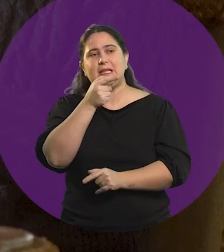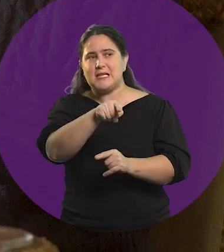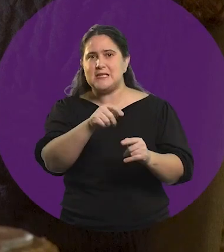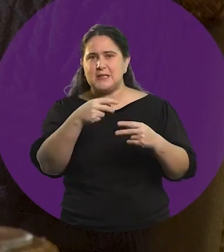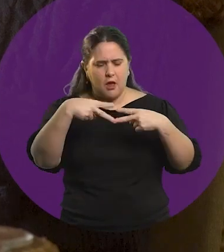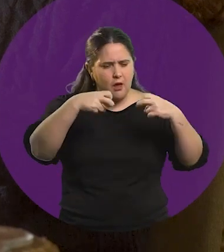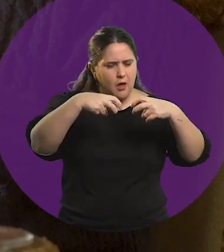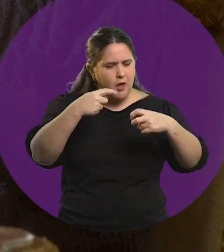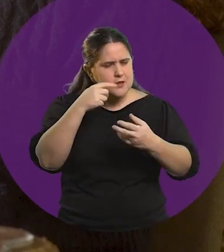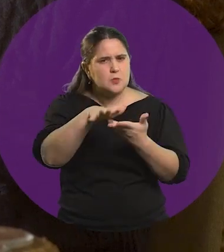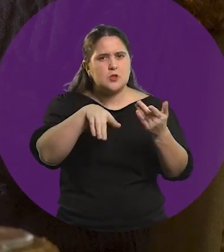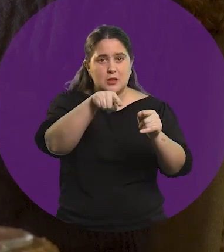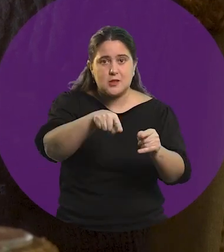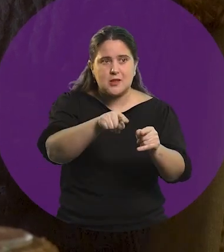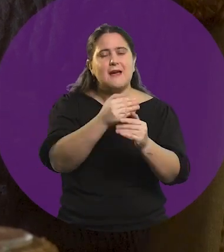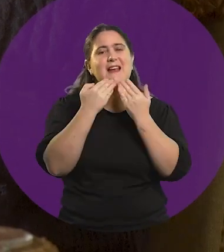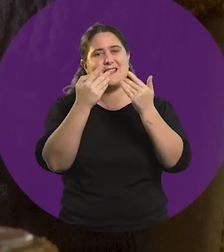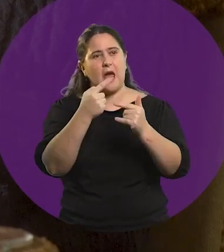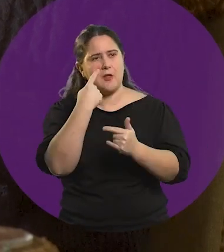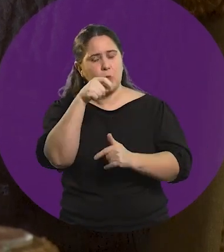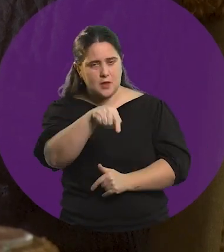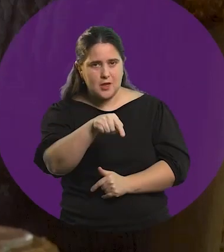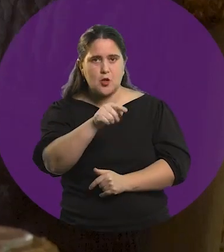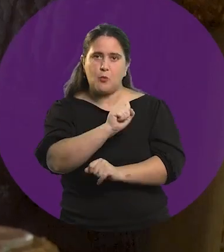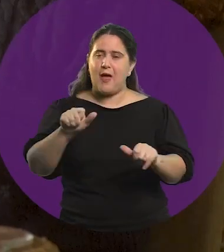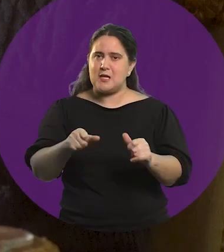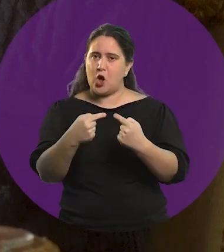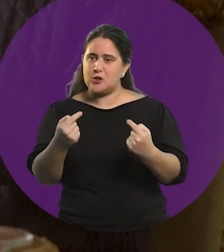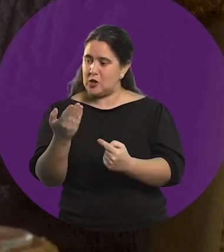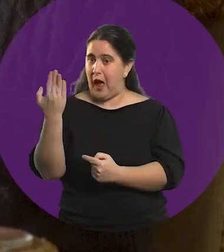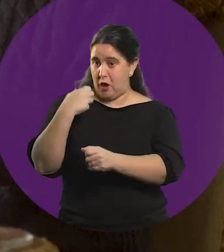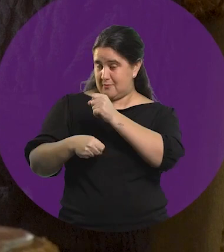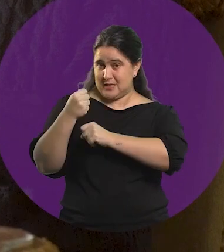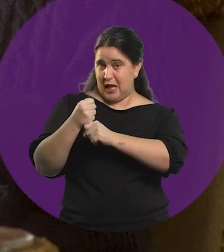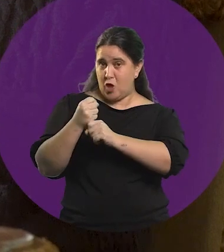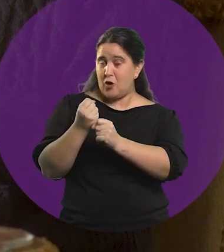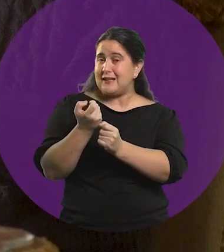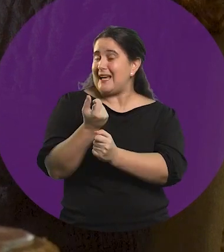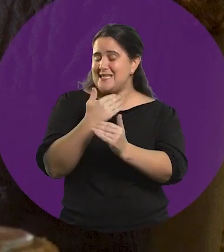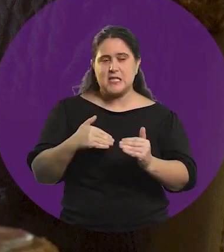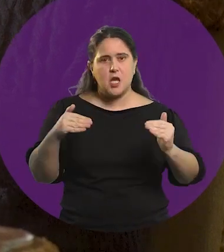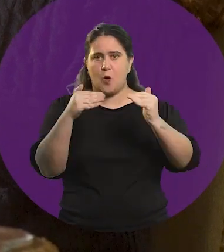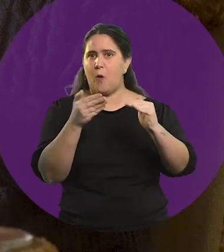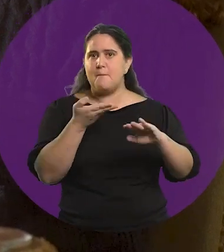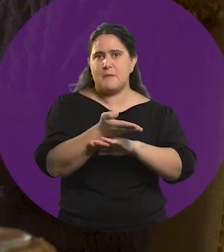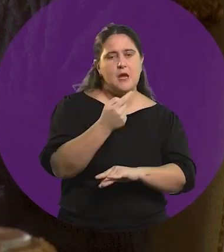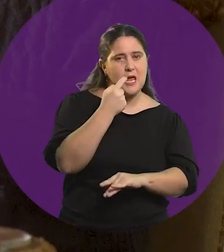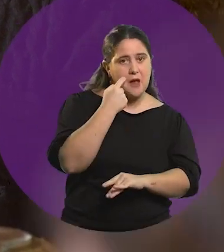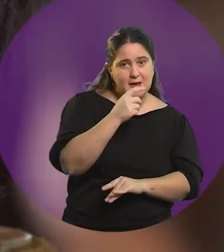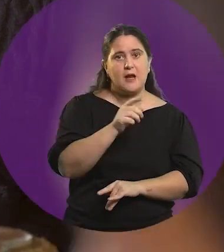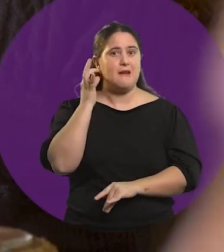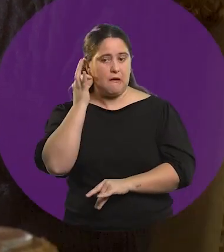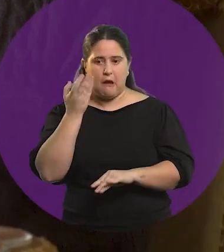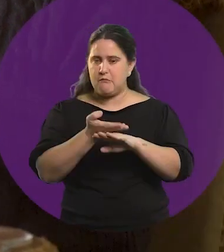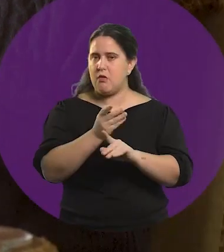eso que estaba sucediendo nos permitió tomar acciones y lograr que el año pasado ya no hubiera prácticamente brecha. Y